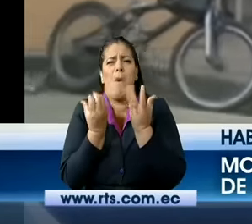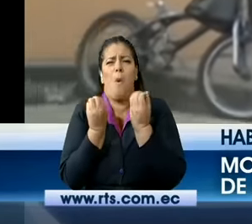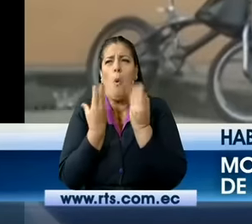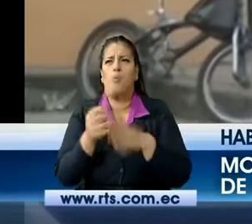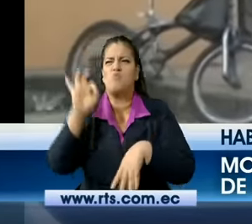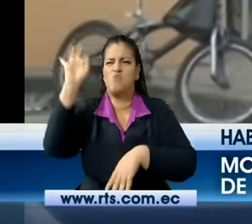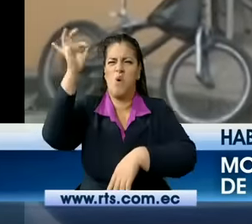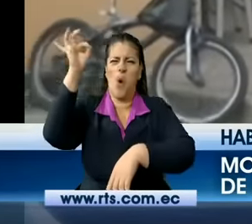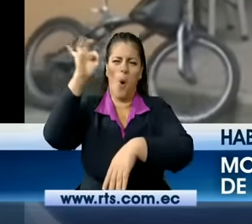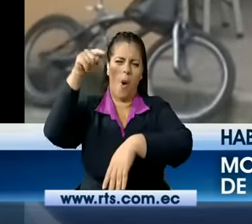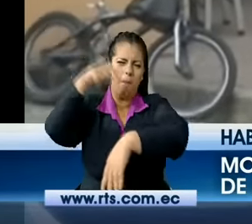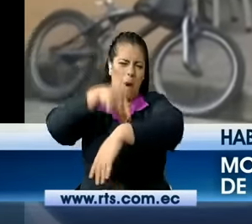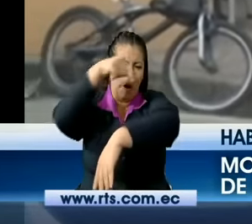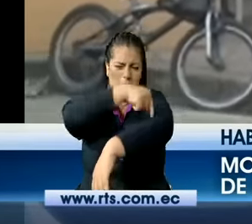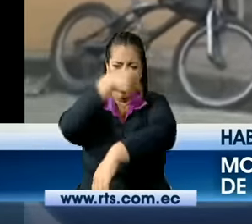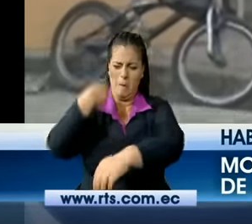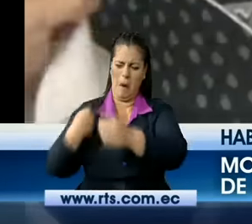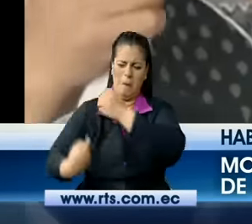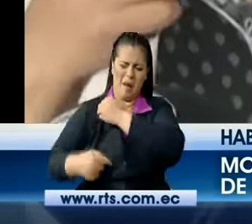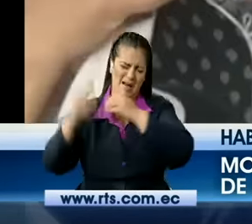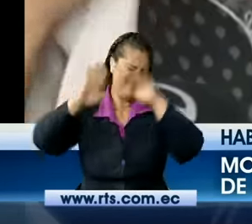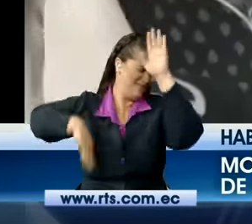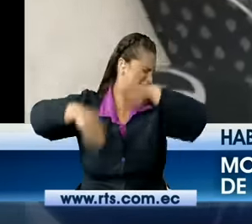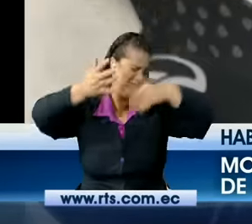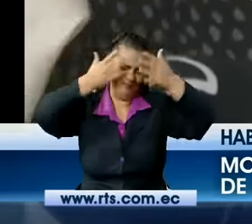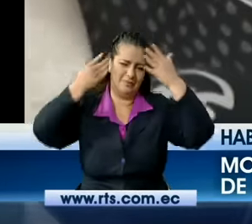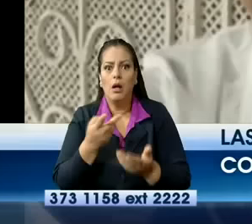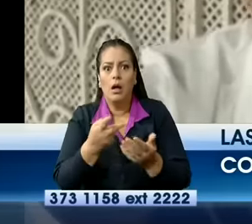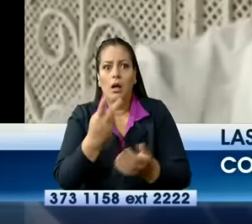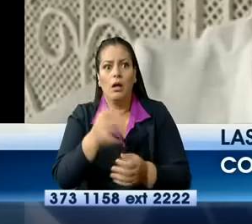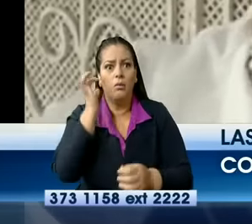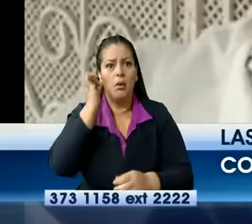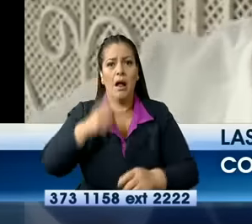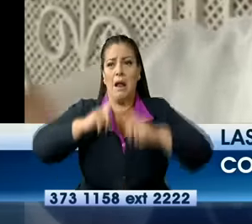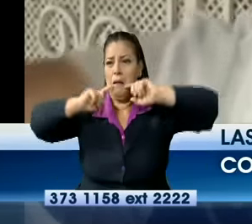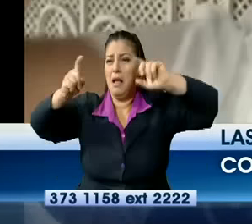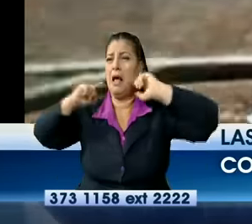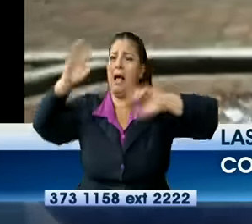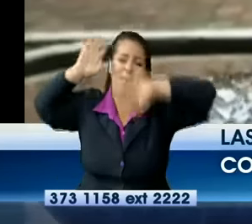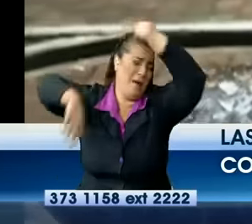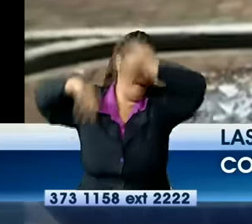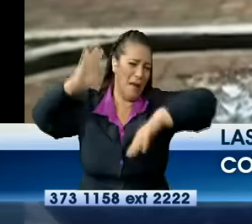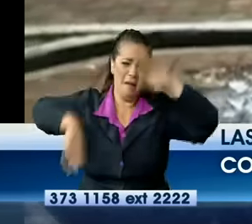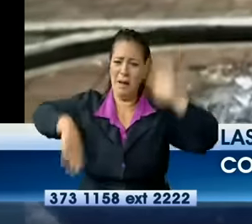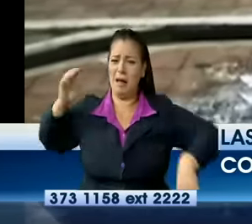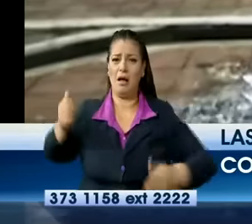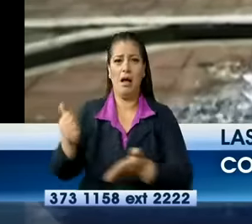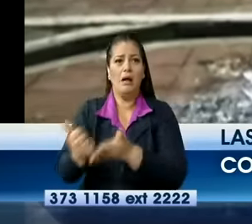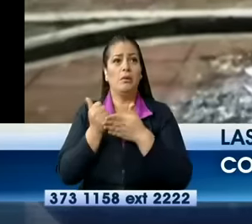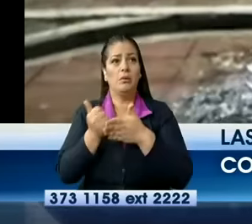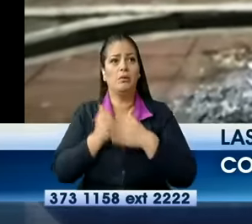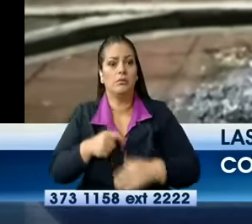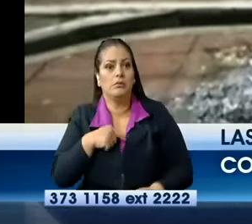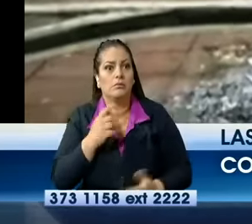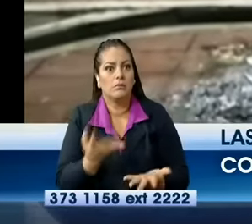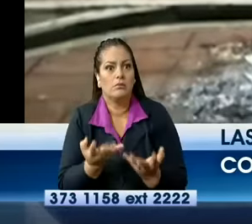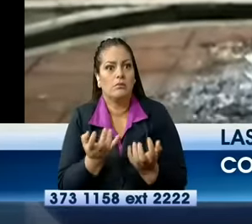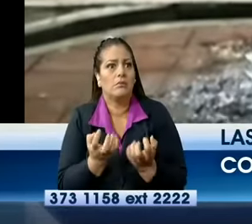sorpresivamente llegaron a ese punto de la ciudad causando caos. No nos dimos cuenta, aquí gritaba, auxilio, me matan las abejas. Era